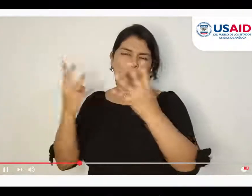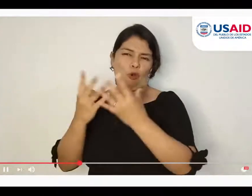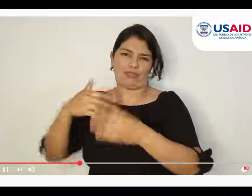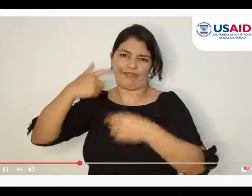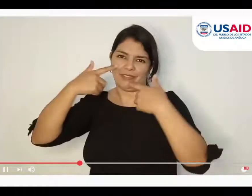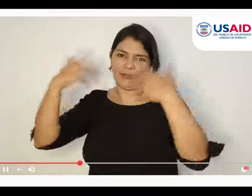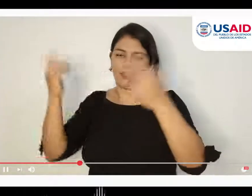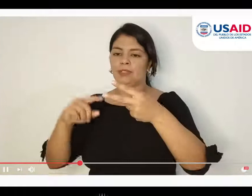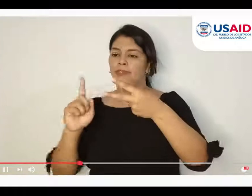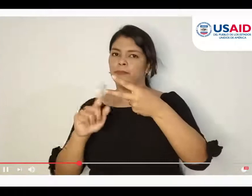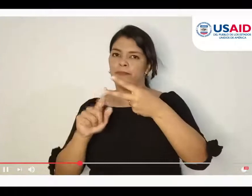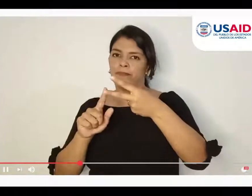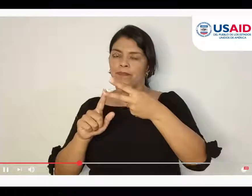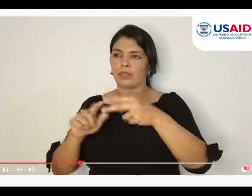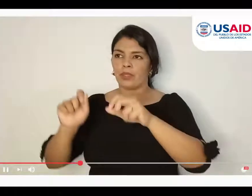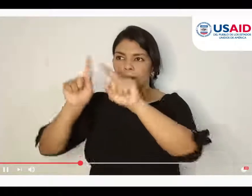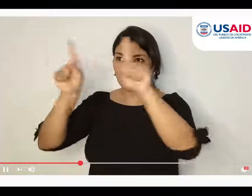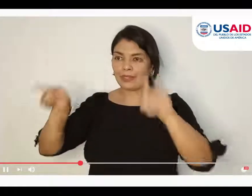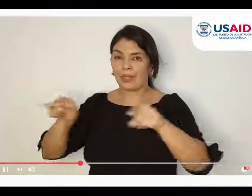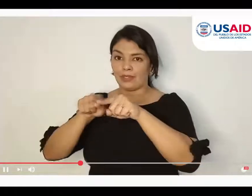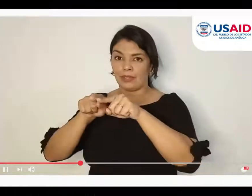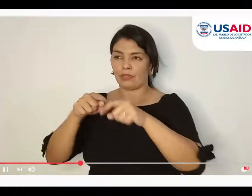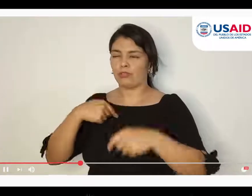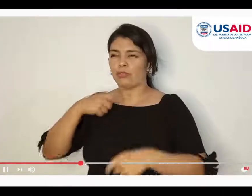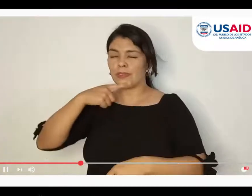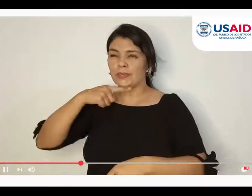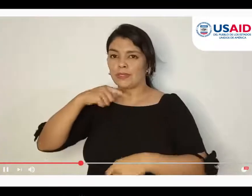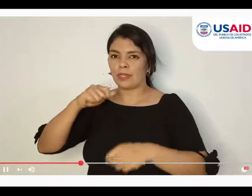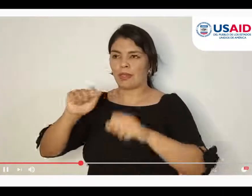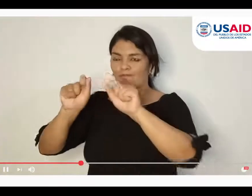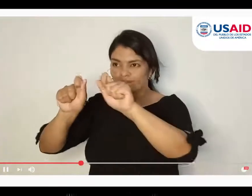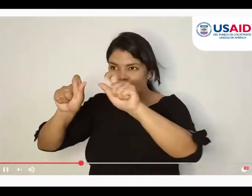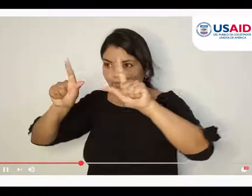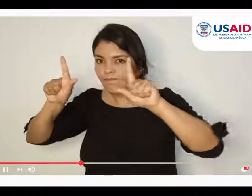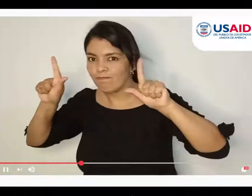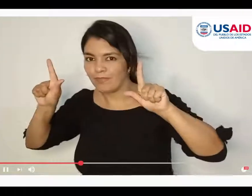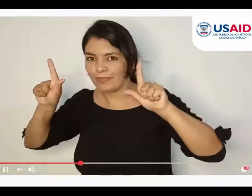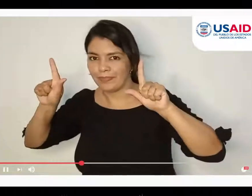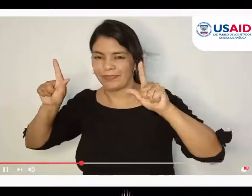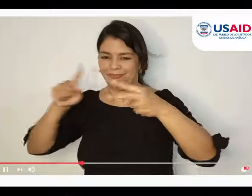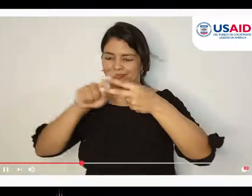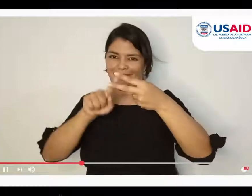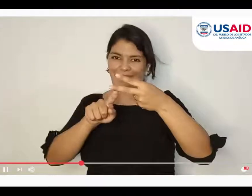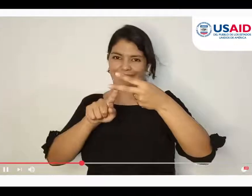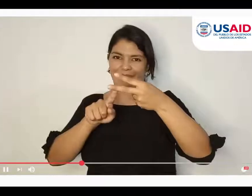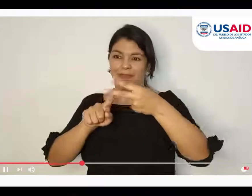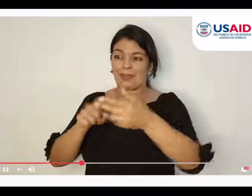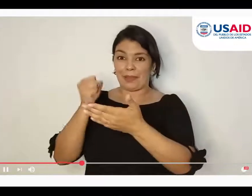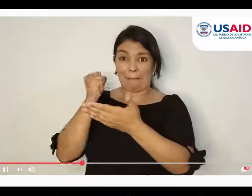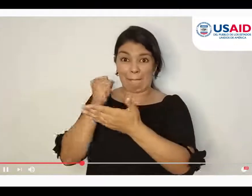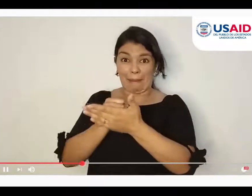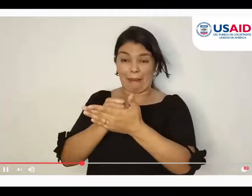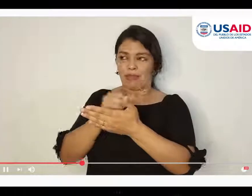un software magnificador de pantalla para las personas de baja visión, ¿sí? El Estado colombiano entonces adquiere